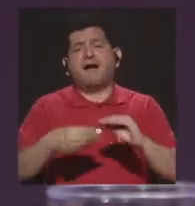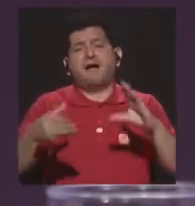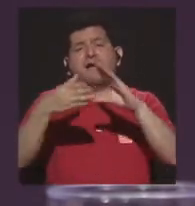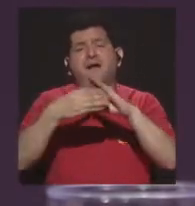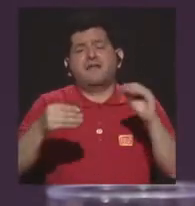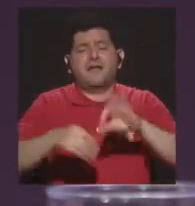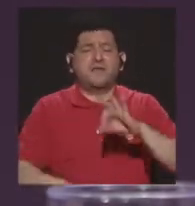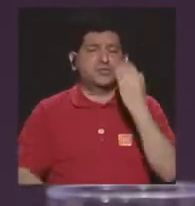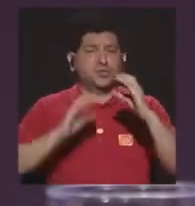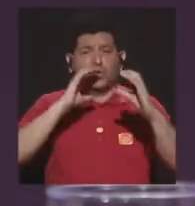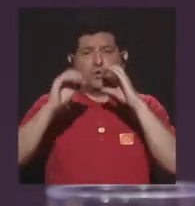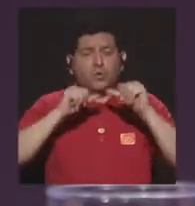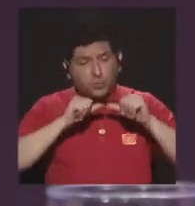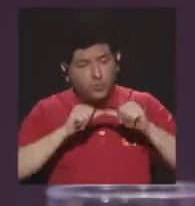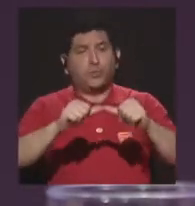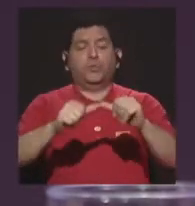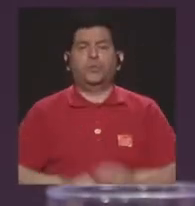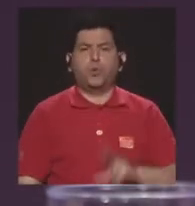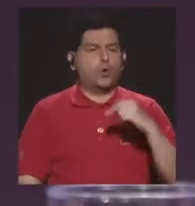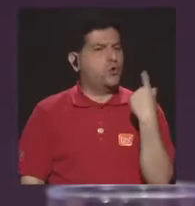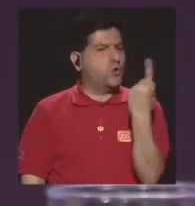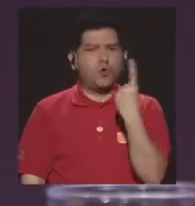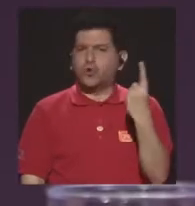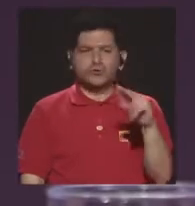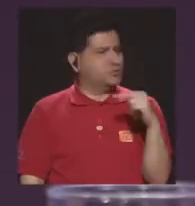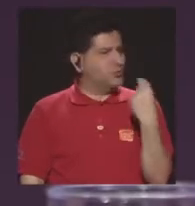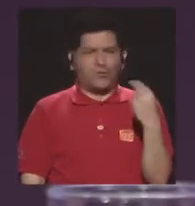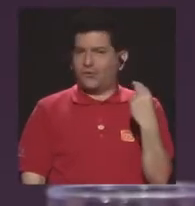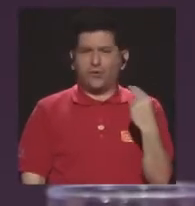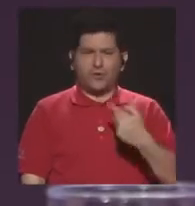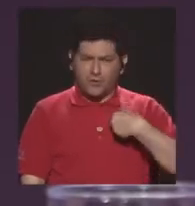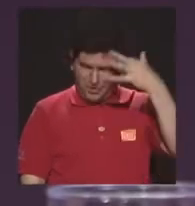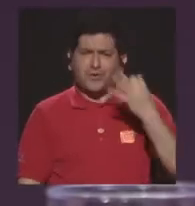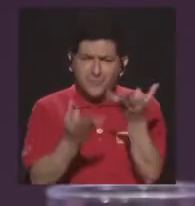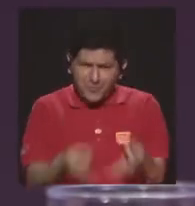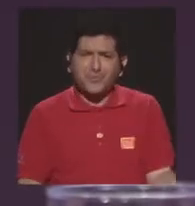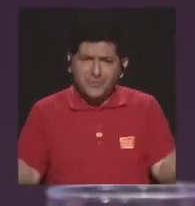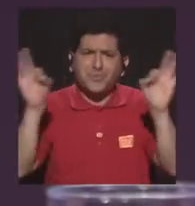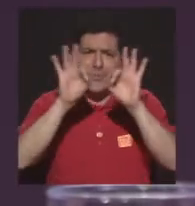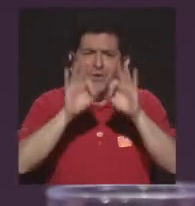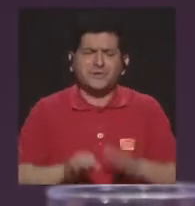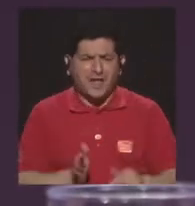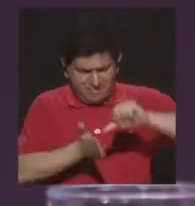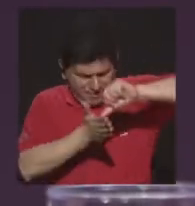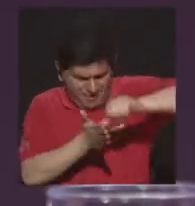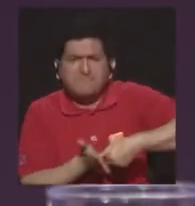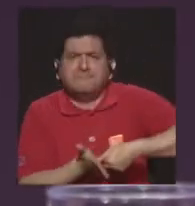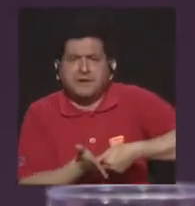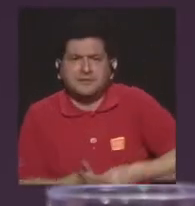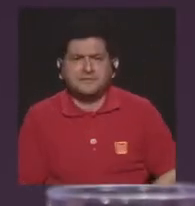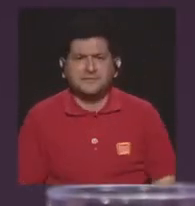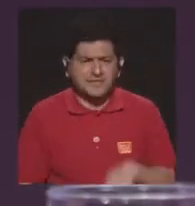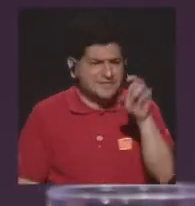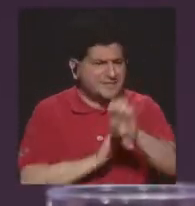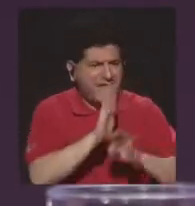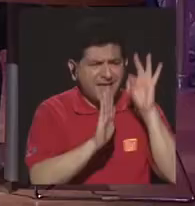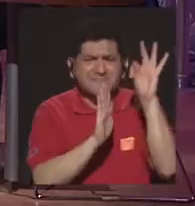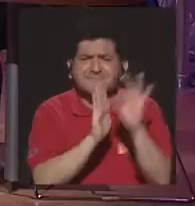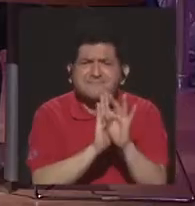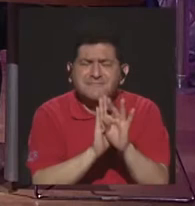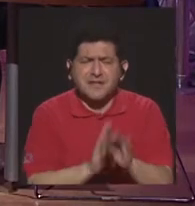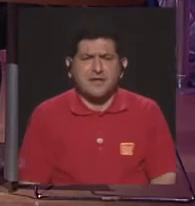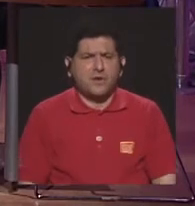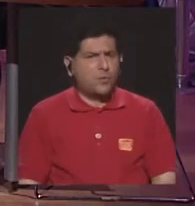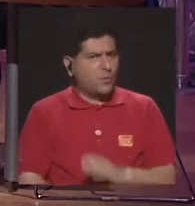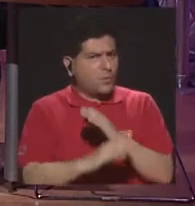discurso mediático. Es decir, no es exclusivo de las noticias. Y aquí me parece importante entonces poner el énfasis que esto de los estereotipos